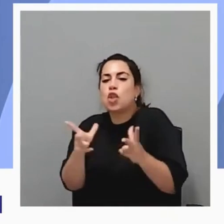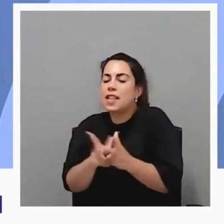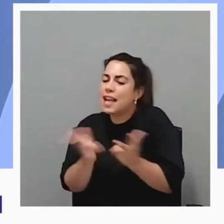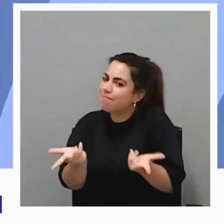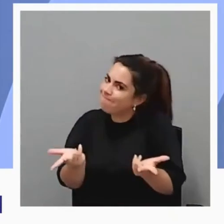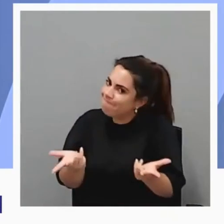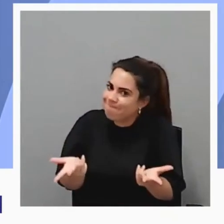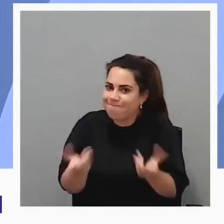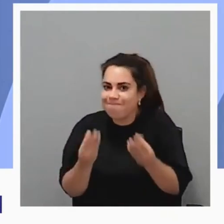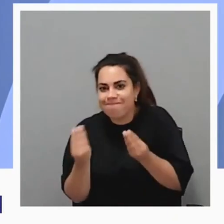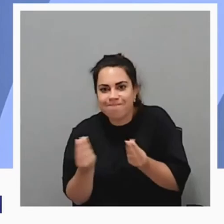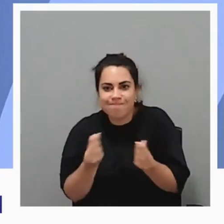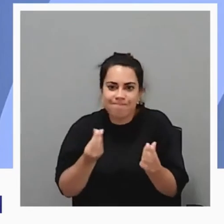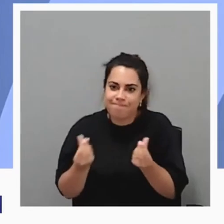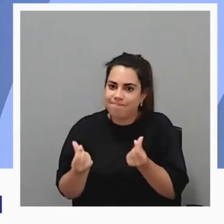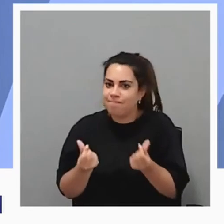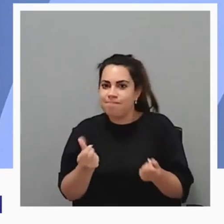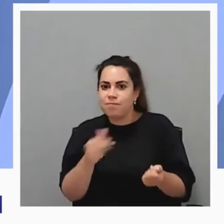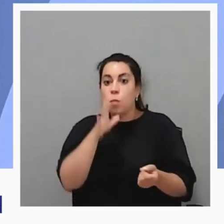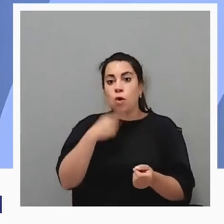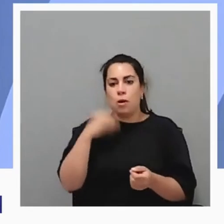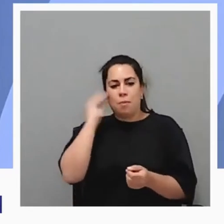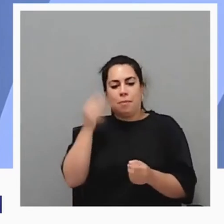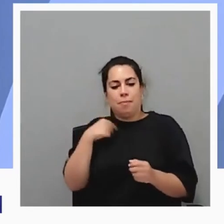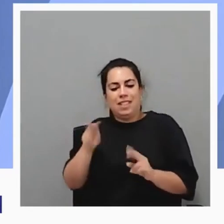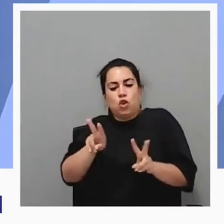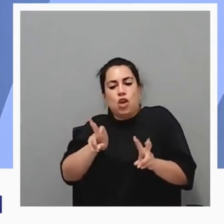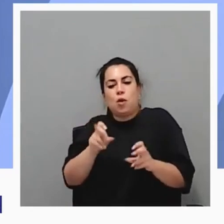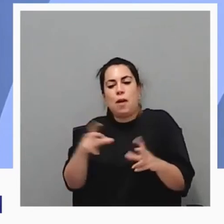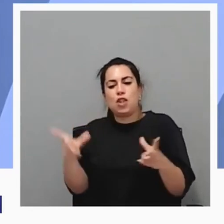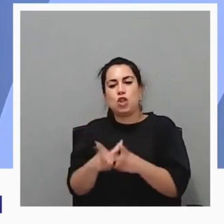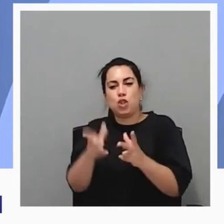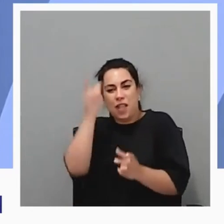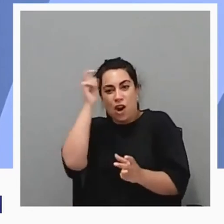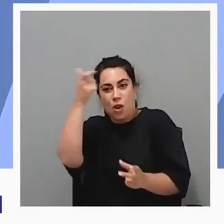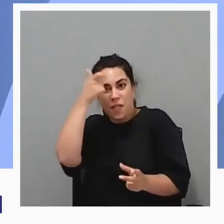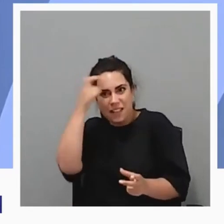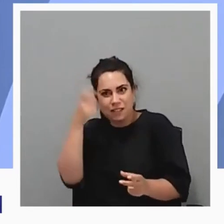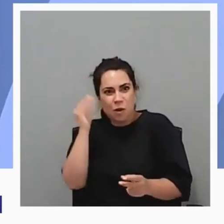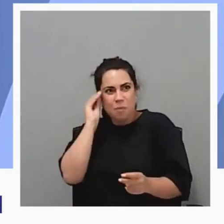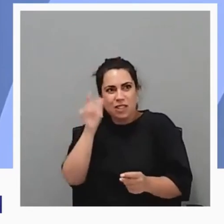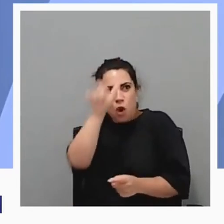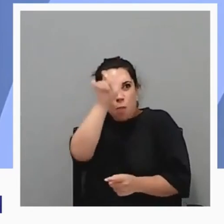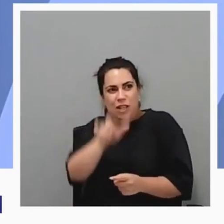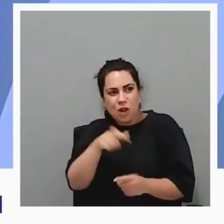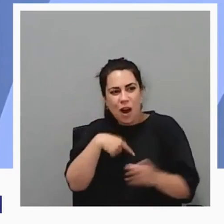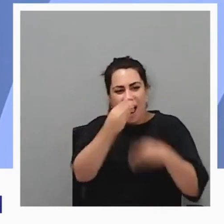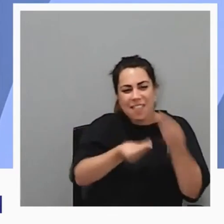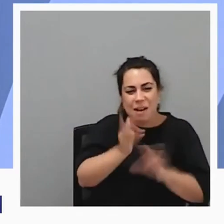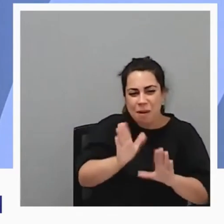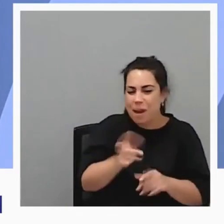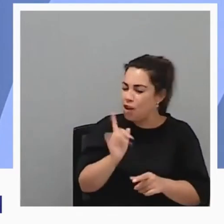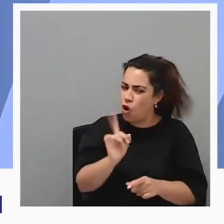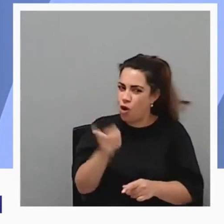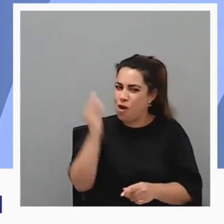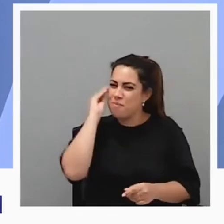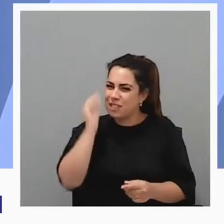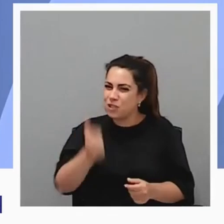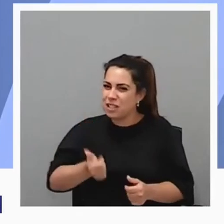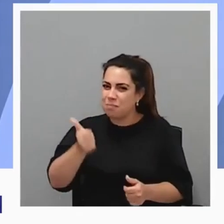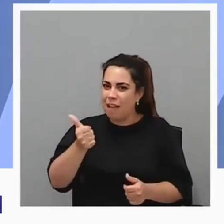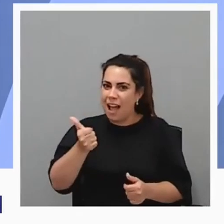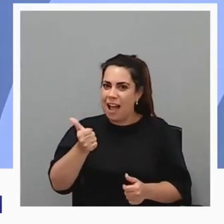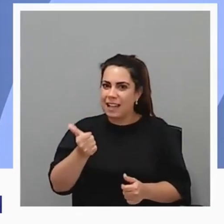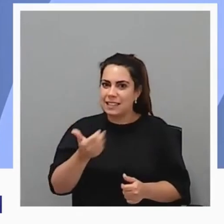social es algo más que lo que hace un individuo. Como he dicho antes, la innovación social captura a la